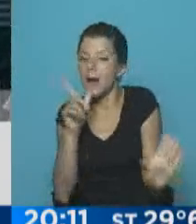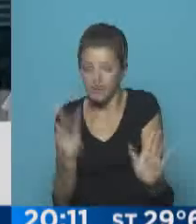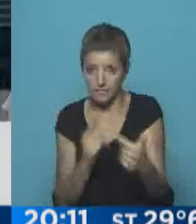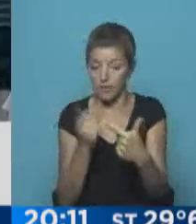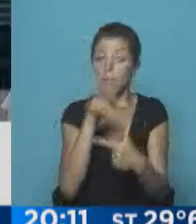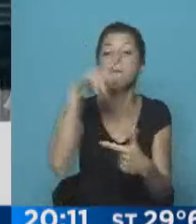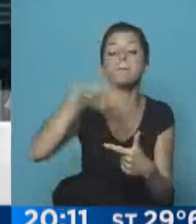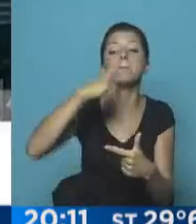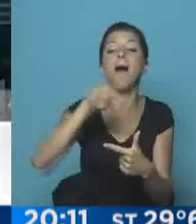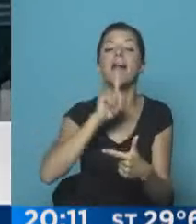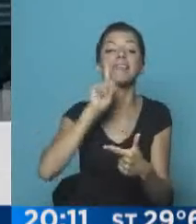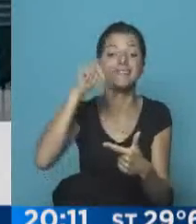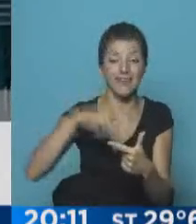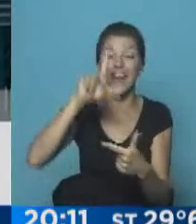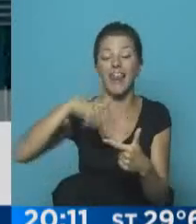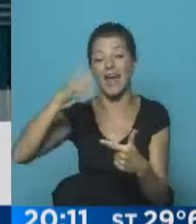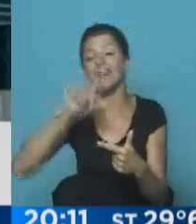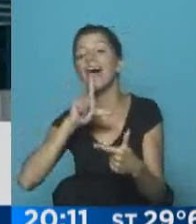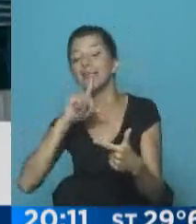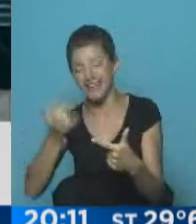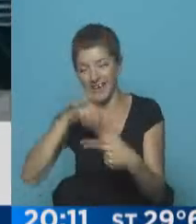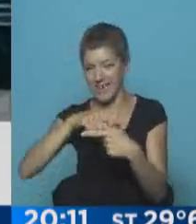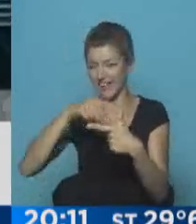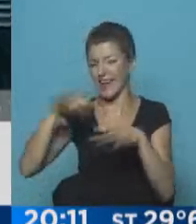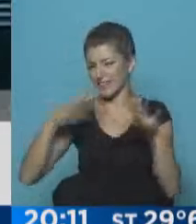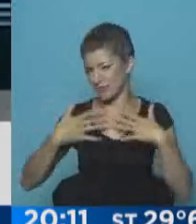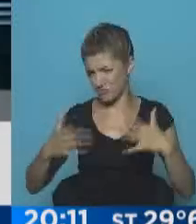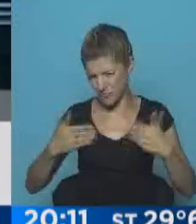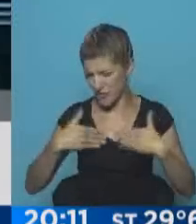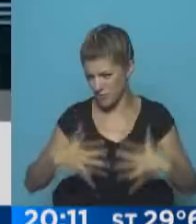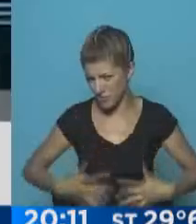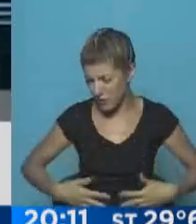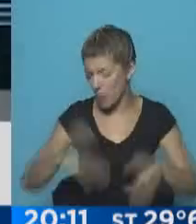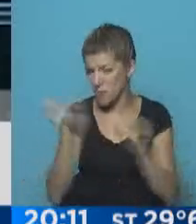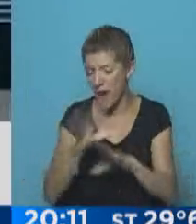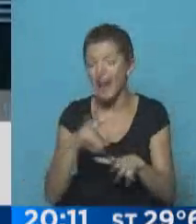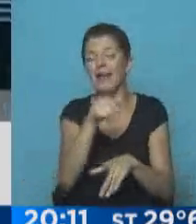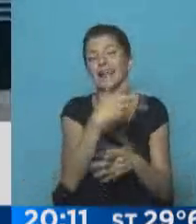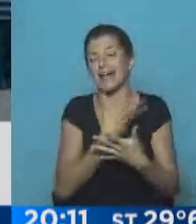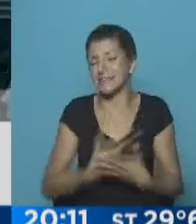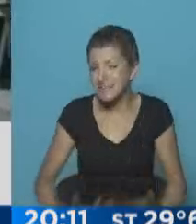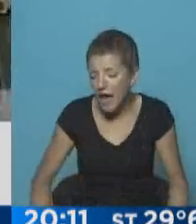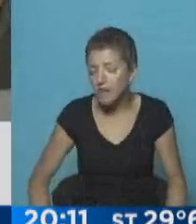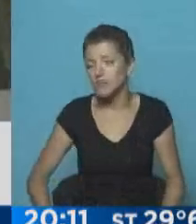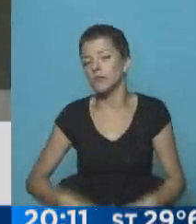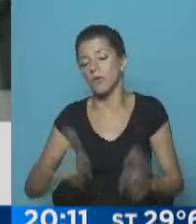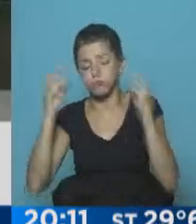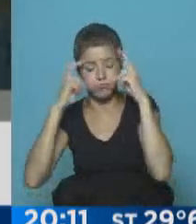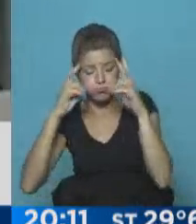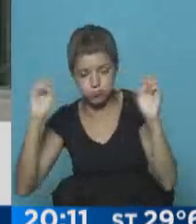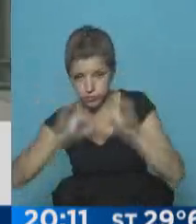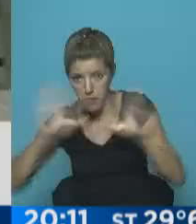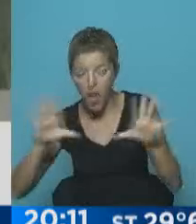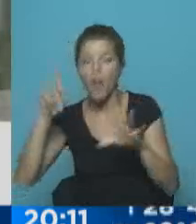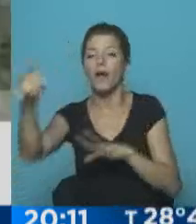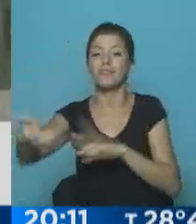Lanata, quien era el que en peores condiciones estaba, ya que además del cansancio, del estrés, de los golpes por